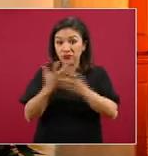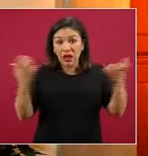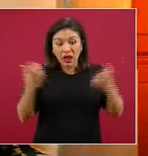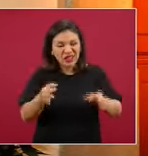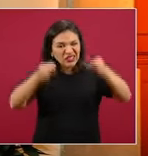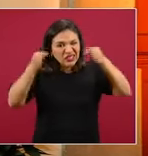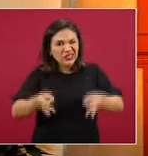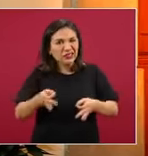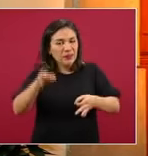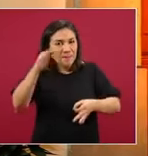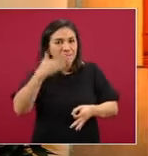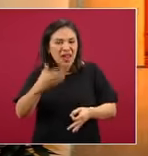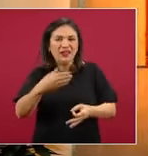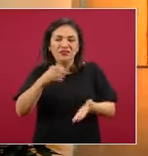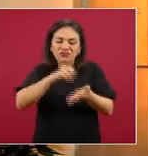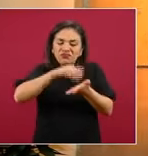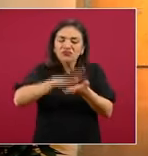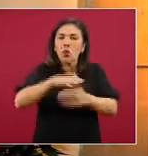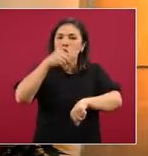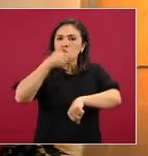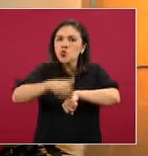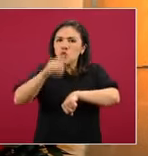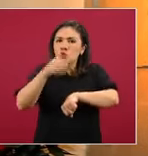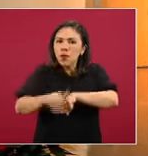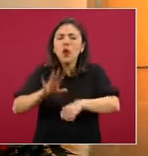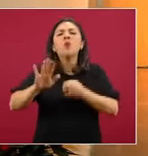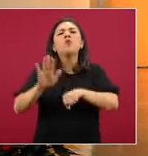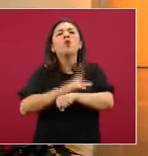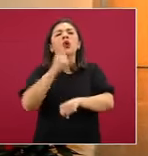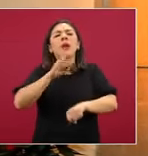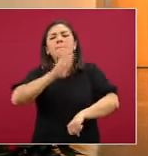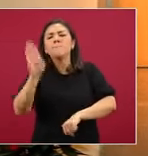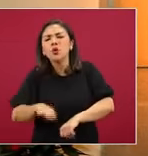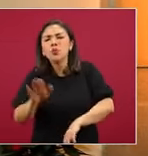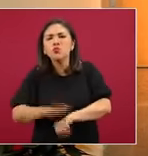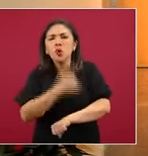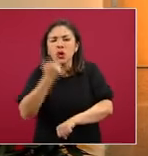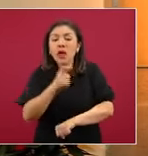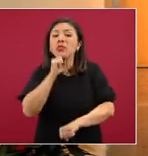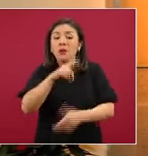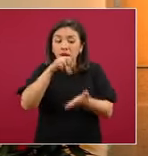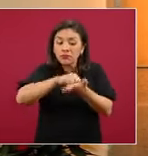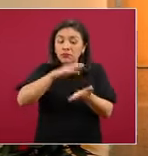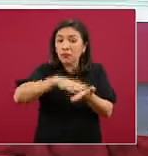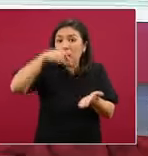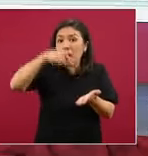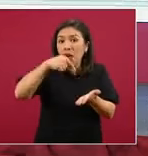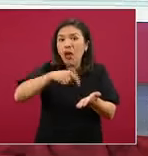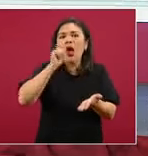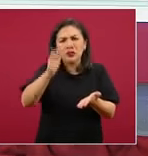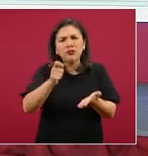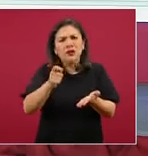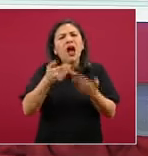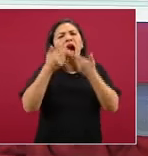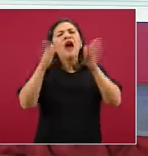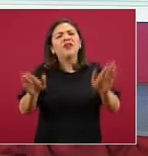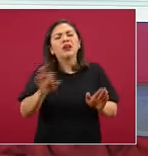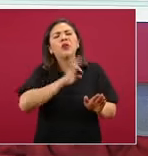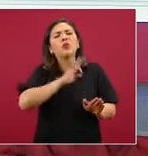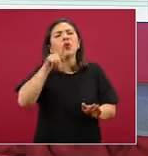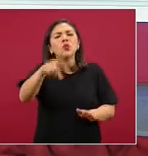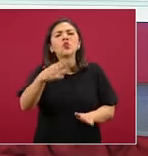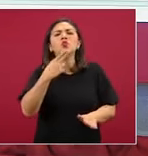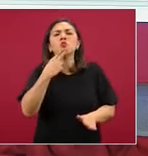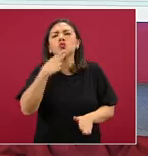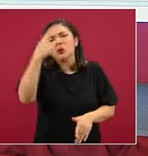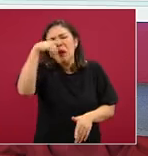oficial. Y publican no solamente el número, las causas, sino también tiene una base de datos abierta que se puede utilizar